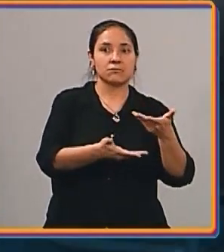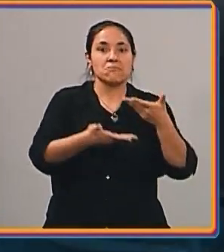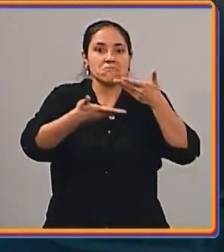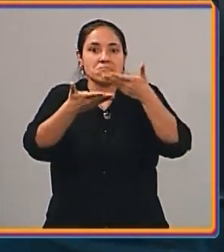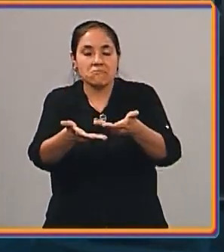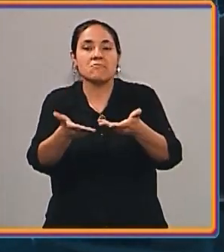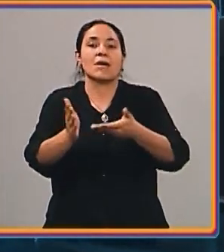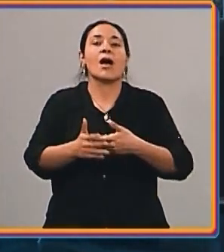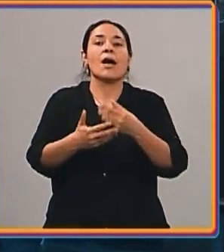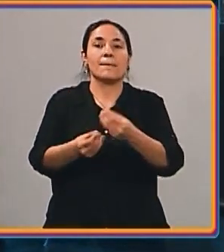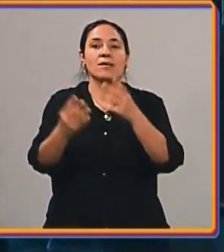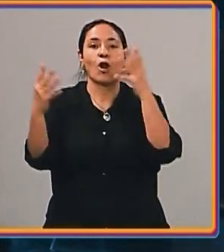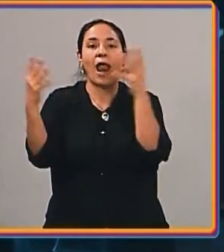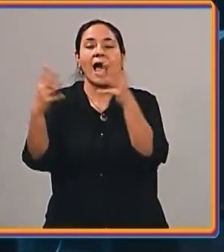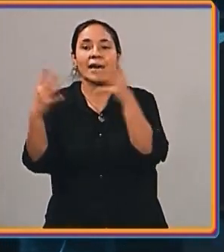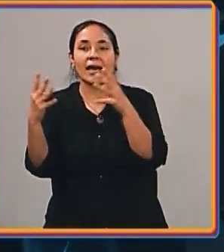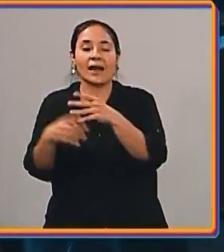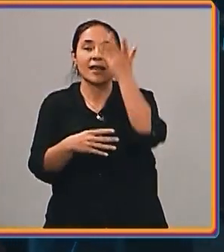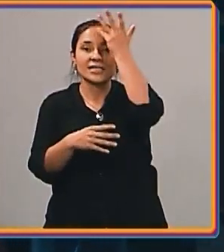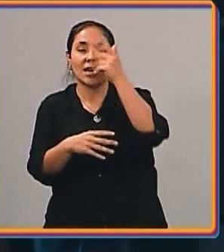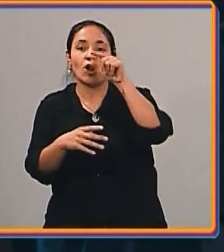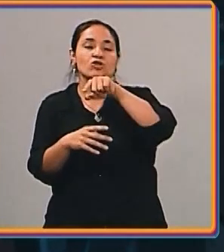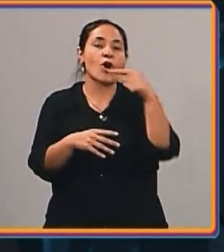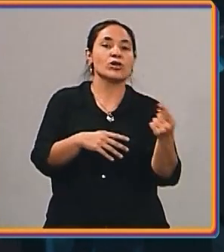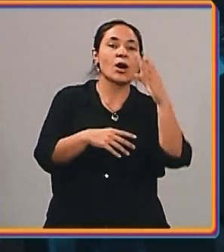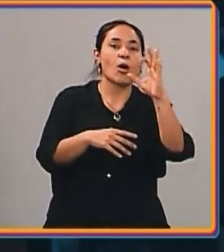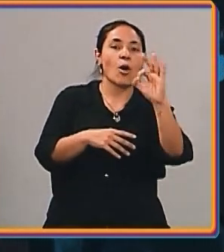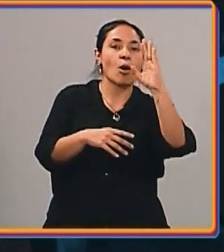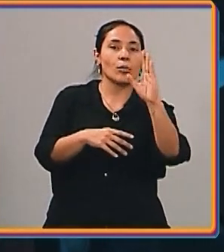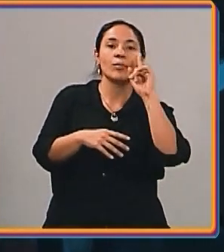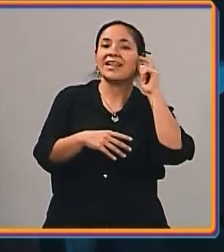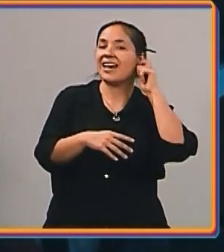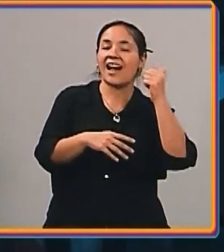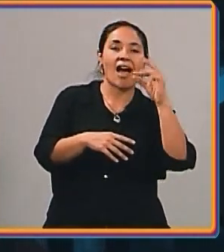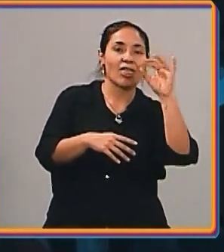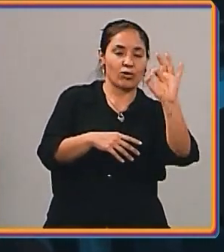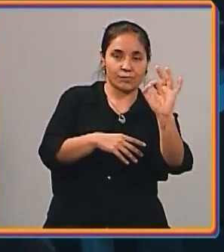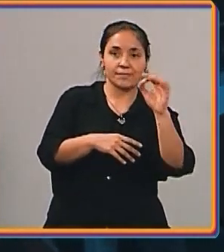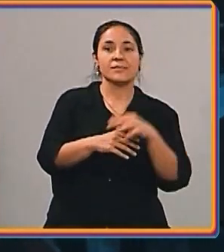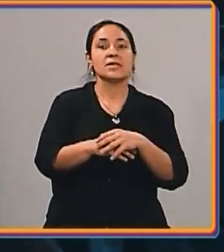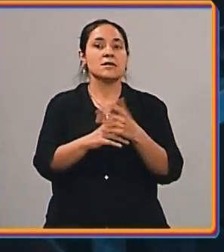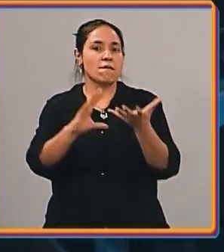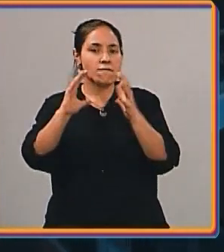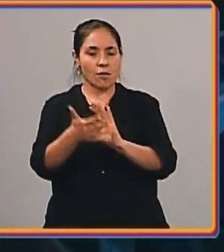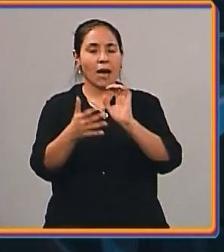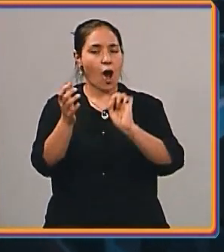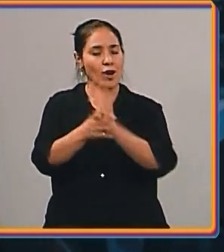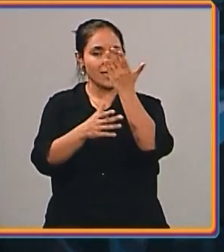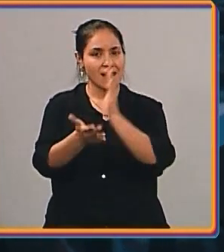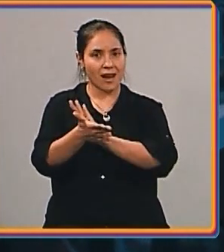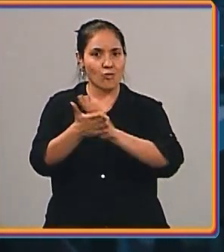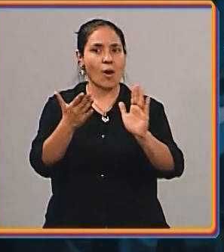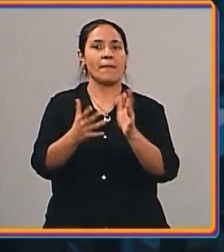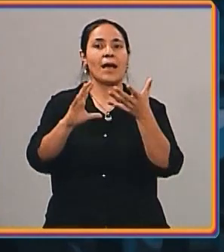vuelta de Obligado. Ambos juegos recrean hitos de la historia nacional, pero con mecánicas muy originales